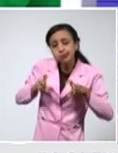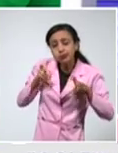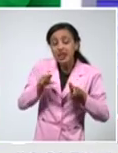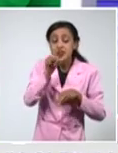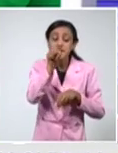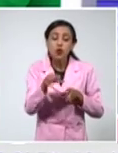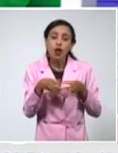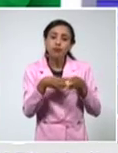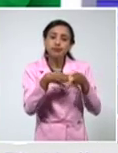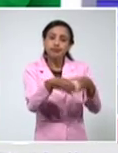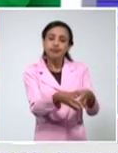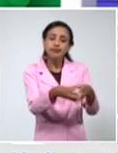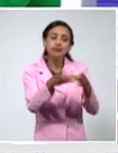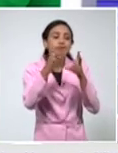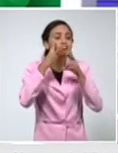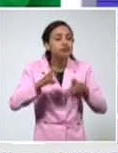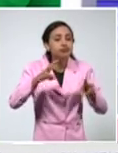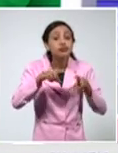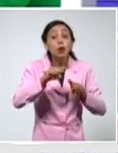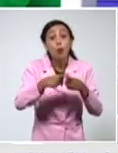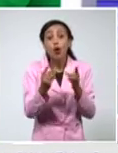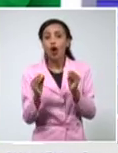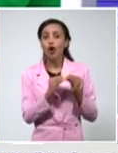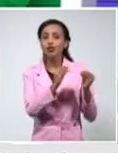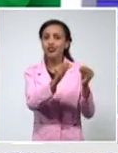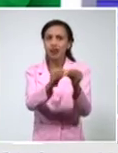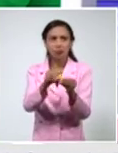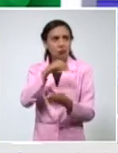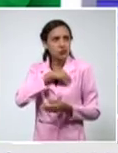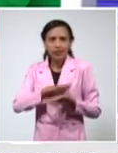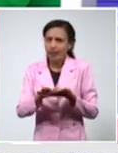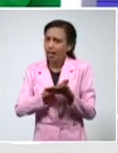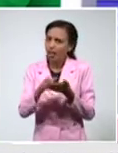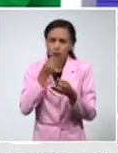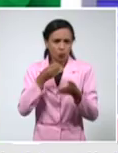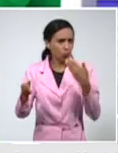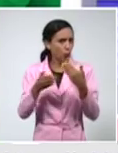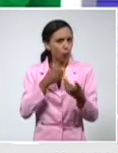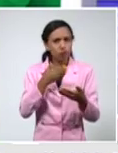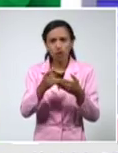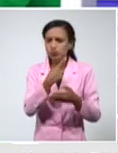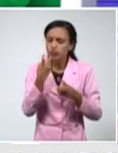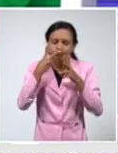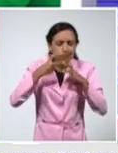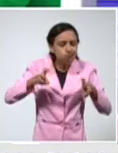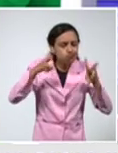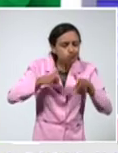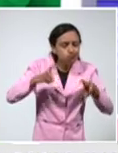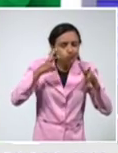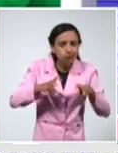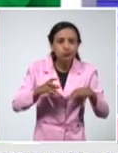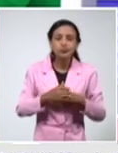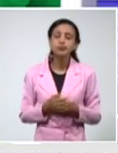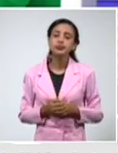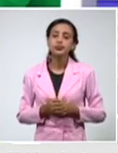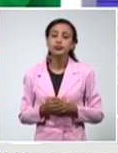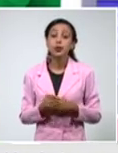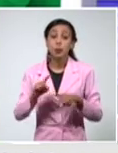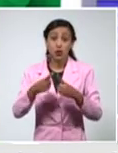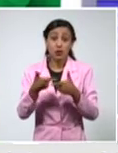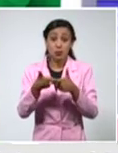precisamente por ser contacto, aunque no tengan síntomas de la enfermedad. En el acumulado ese porciento se incrementa